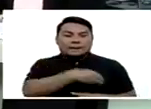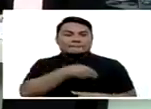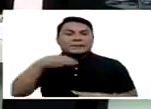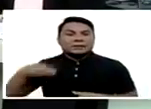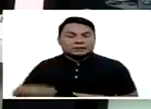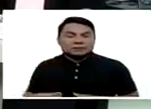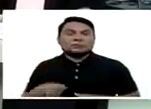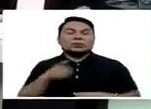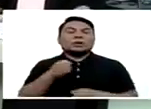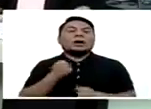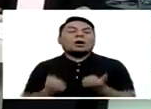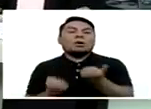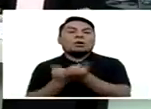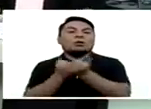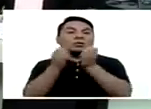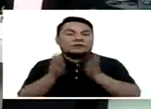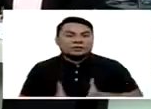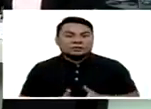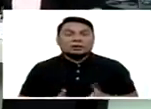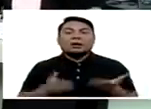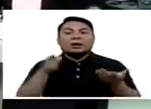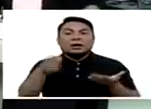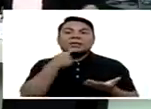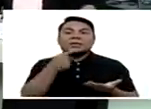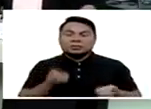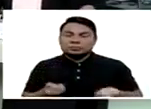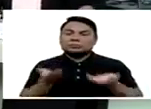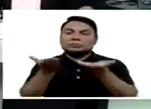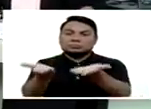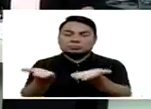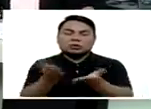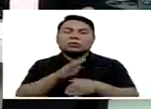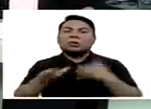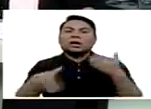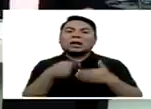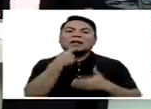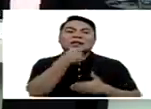esto que dé una garantía de que la línea de sucesión en este caso va a continuar. Los